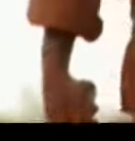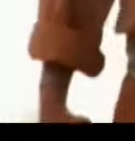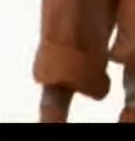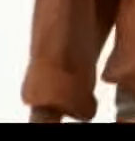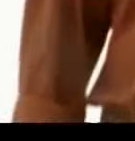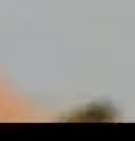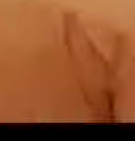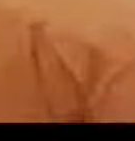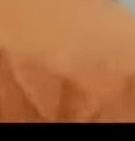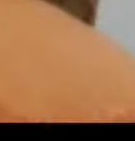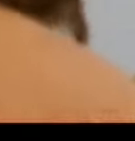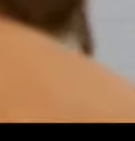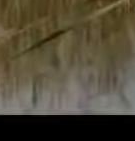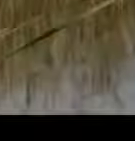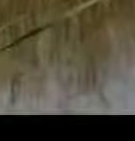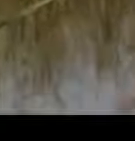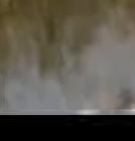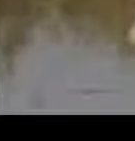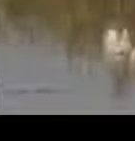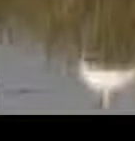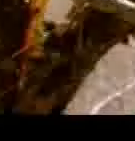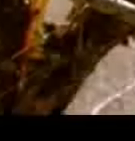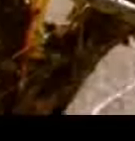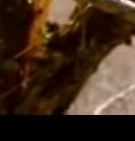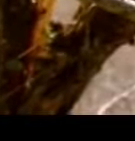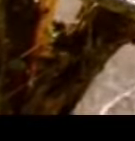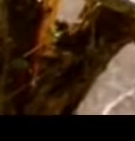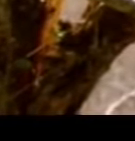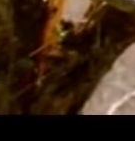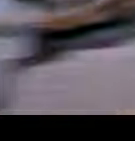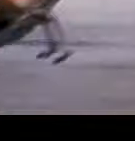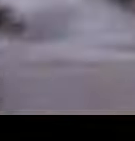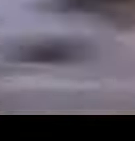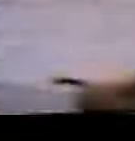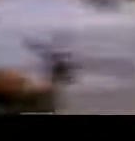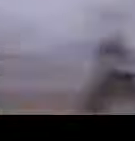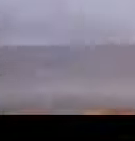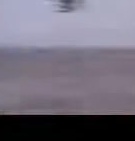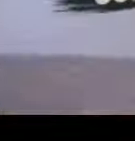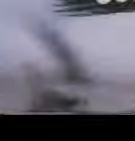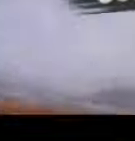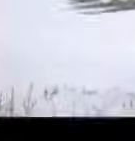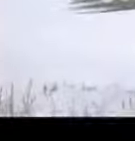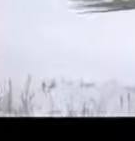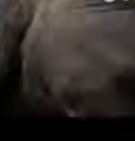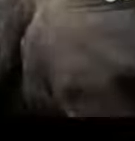Esto no es un zoológico, es la dura, salvaje y remota naturaleza.